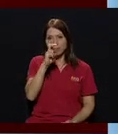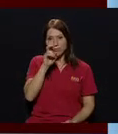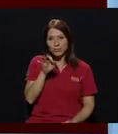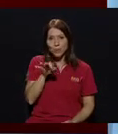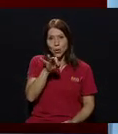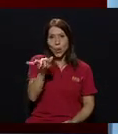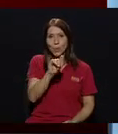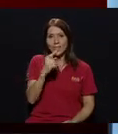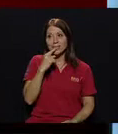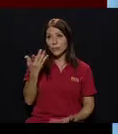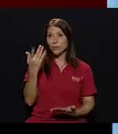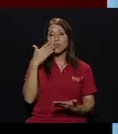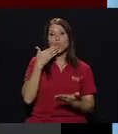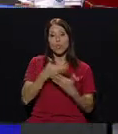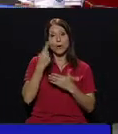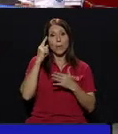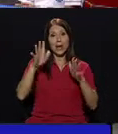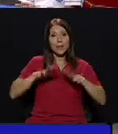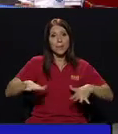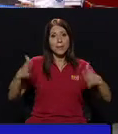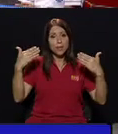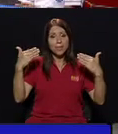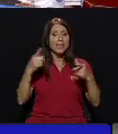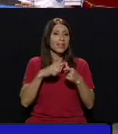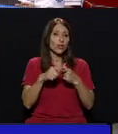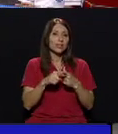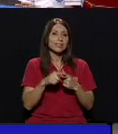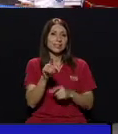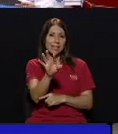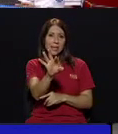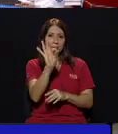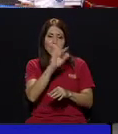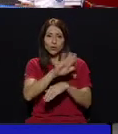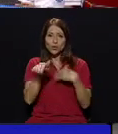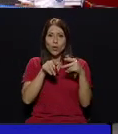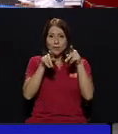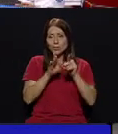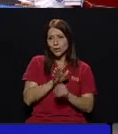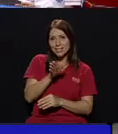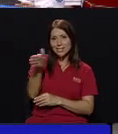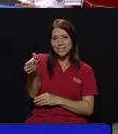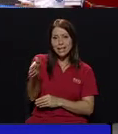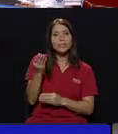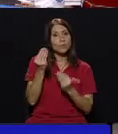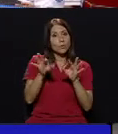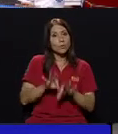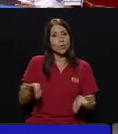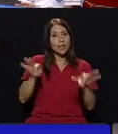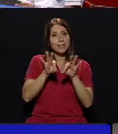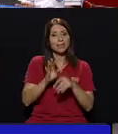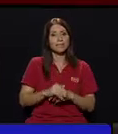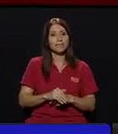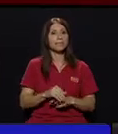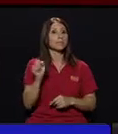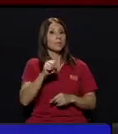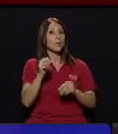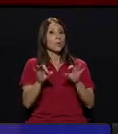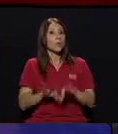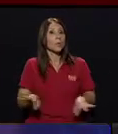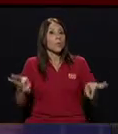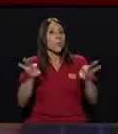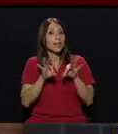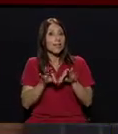que es un espacio muy importante. Lo que es muy importante en cuanto a las dudas que comentaba el compañero Mazate, es que los especialistas del SINART vamos a estar siempre,